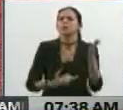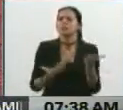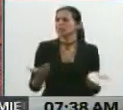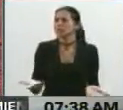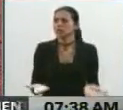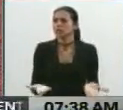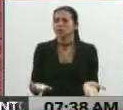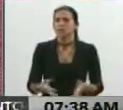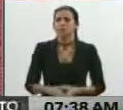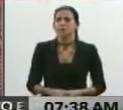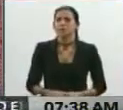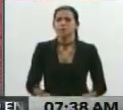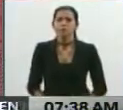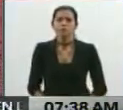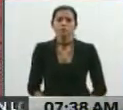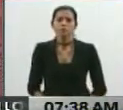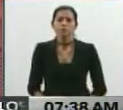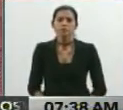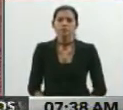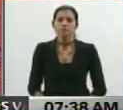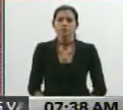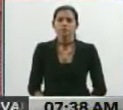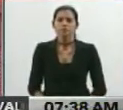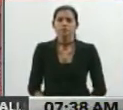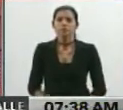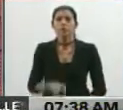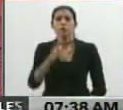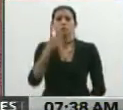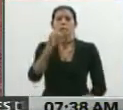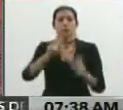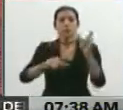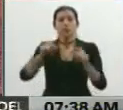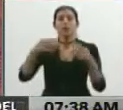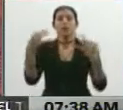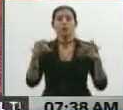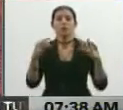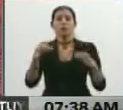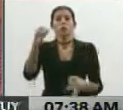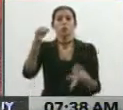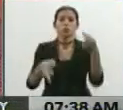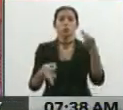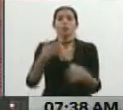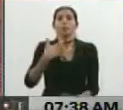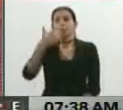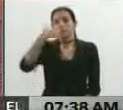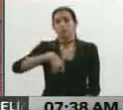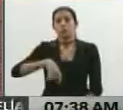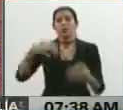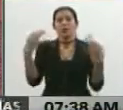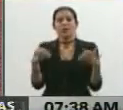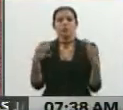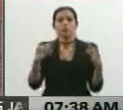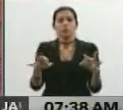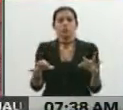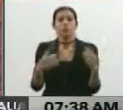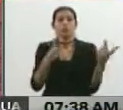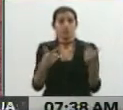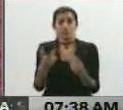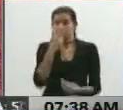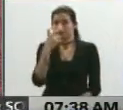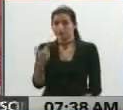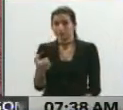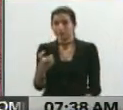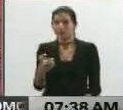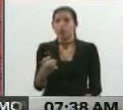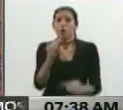está dirigido a dos tipos de personas personas naturales y personas jurídicas y eres una persona natural nosotros te invitamos a que visite la página